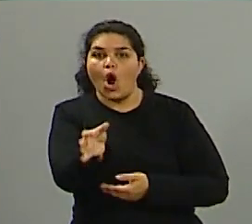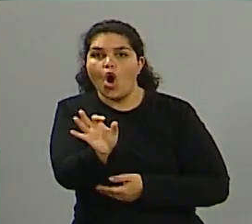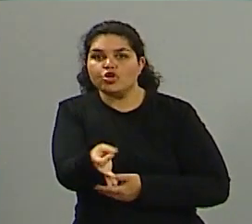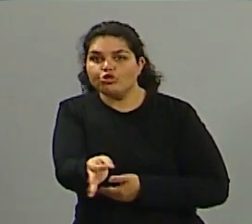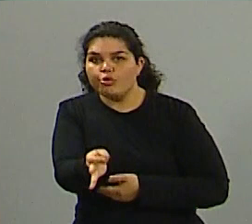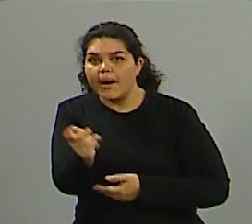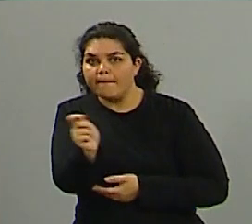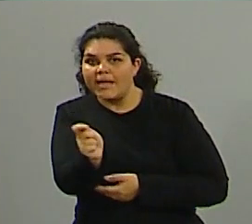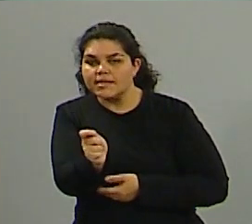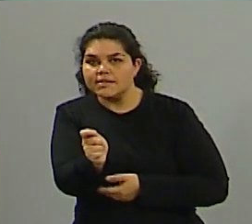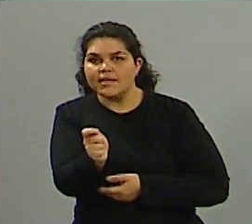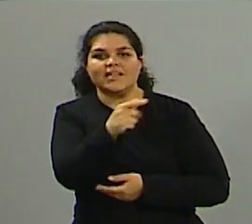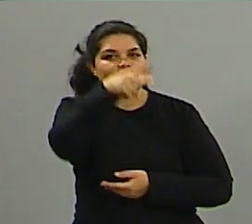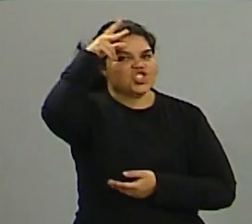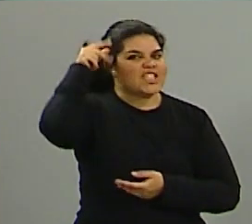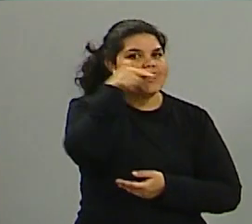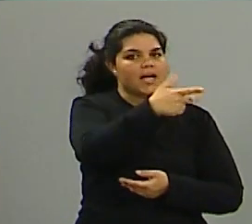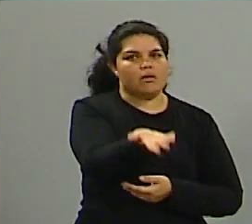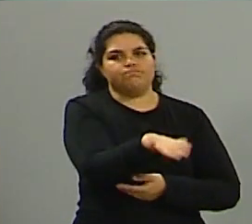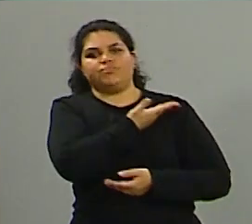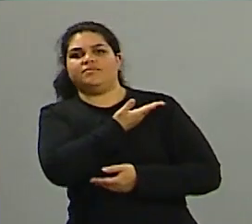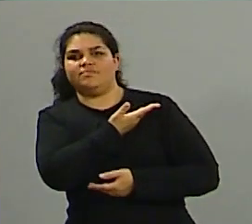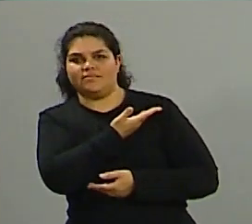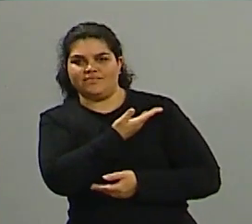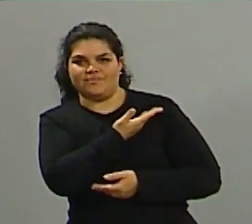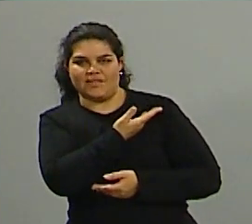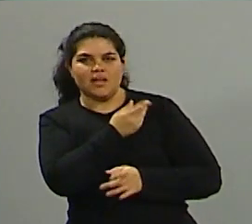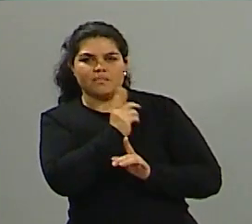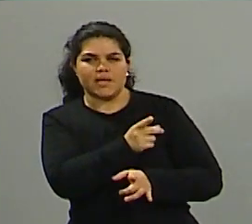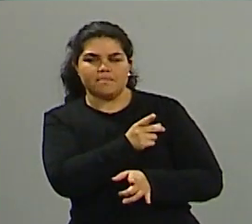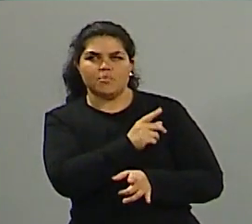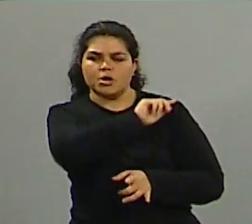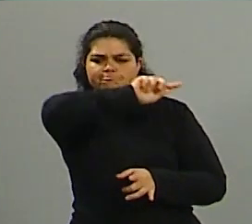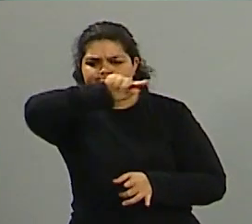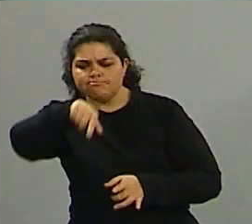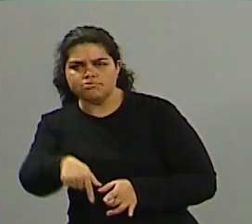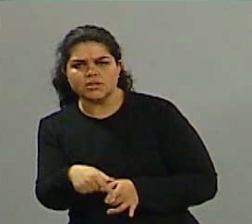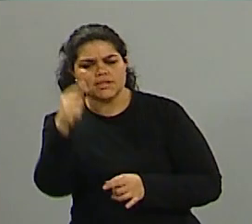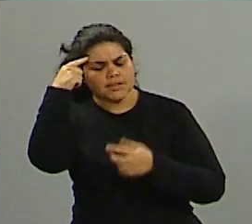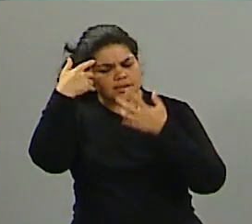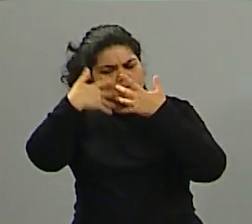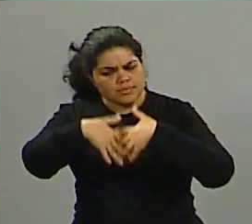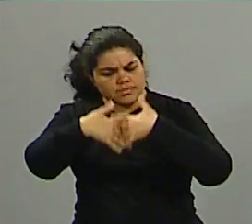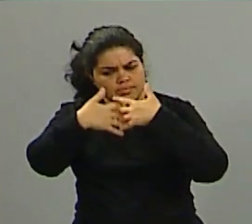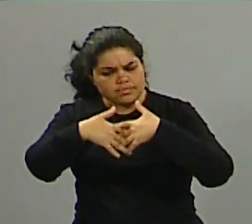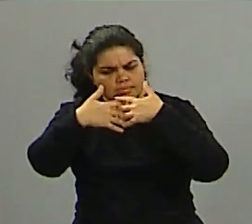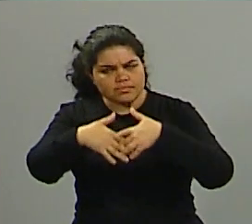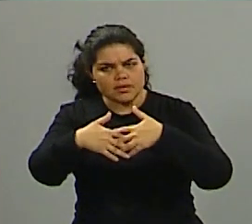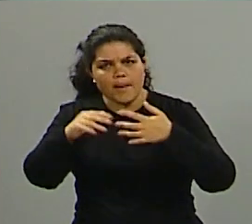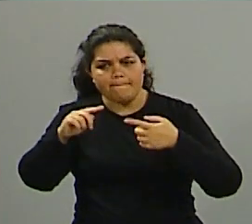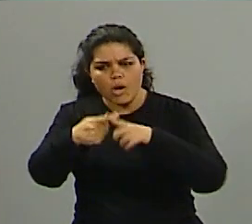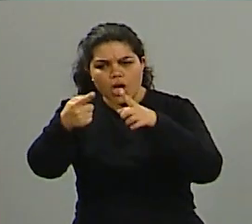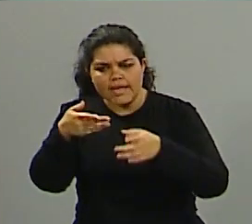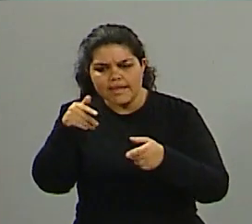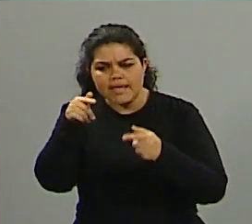cambió un poco esta cuestión porque él viene para pensar algunas cuestiones referidas a la política, pero tiene